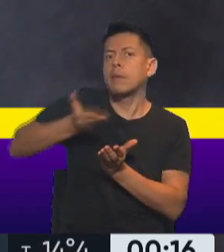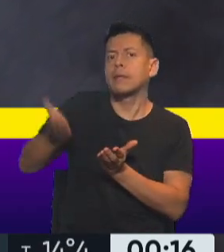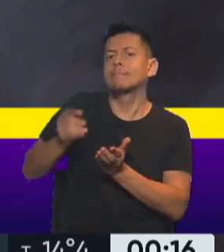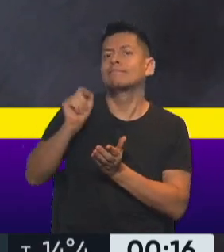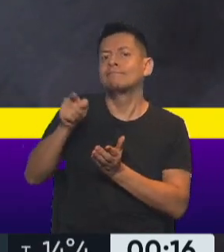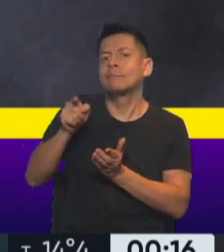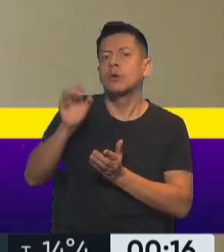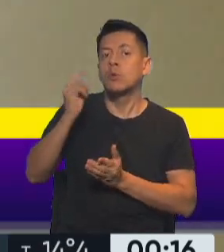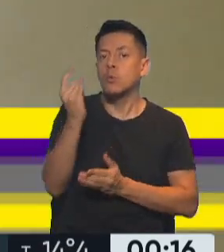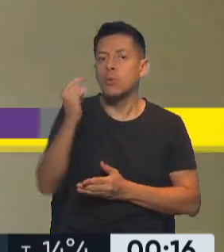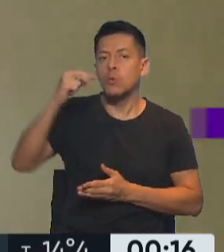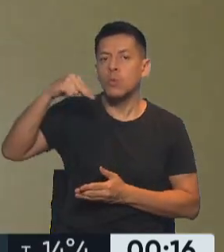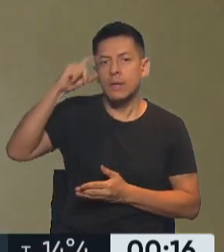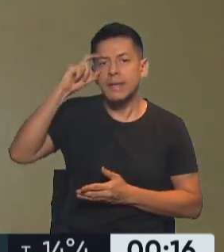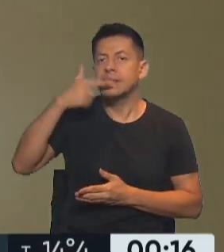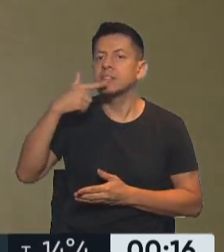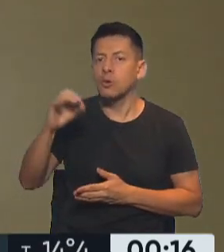UNESCO.